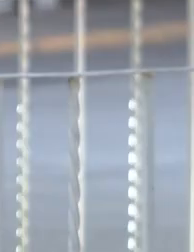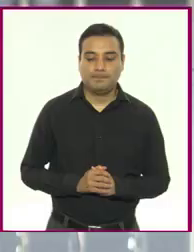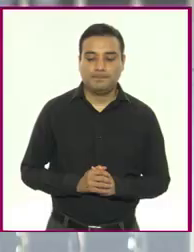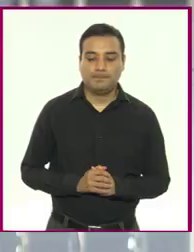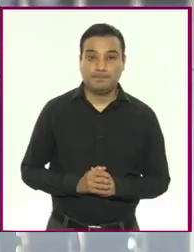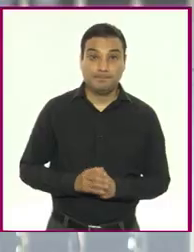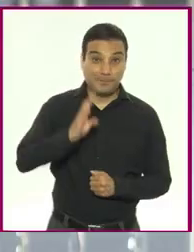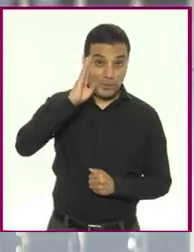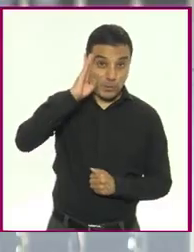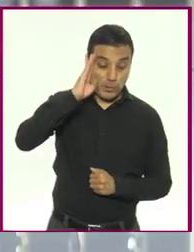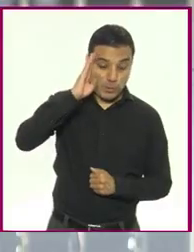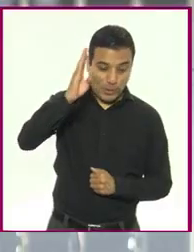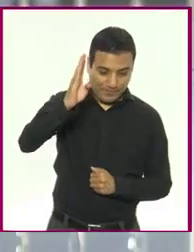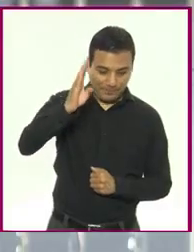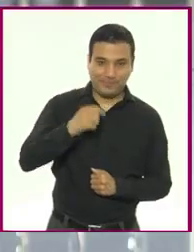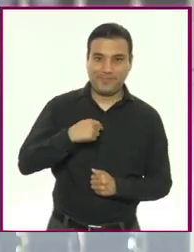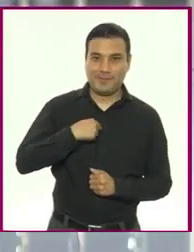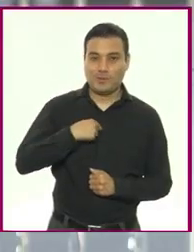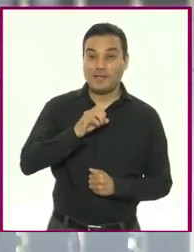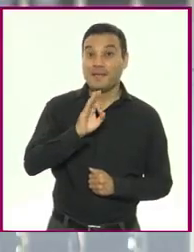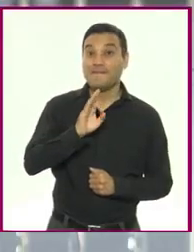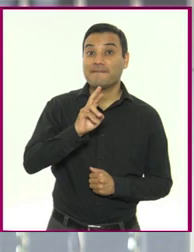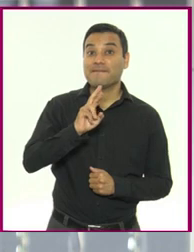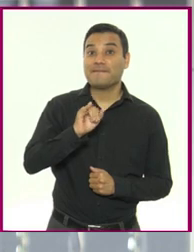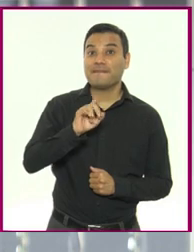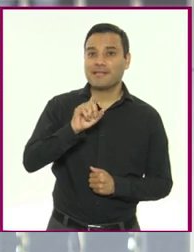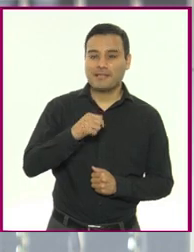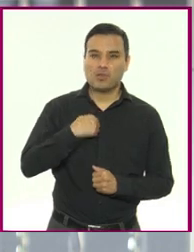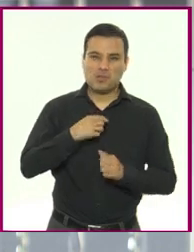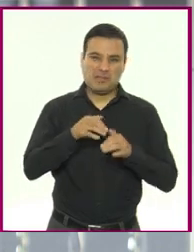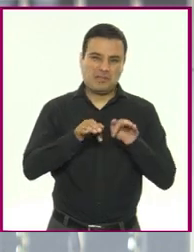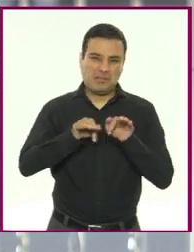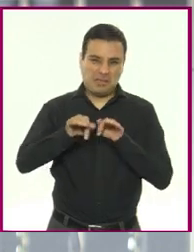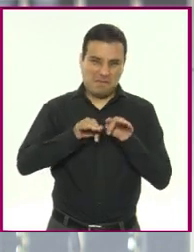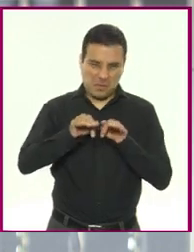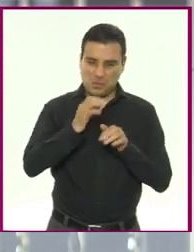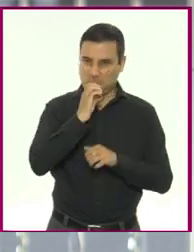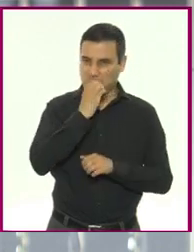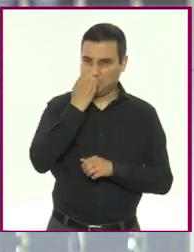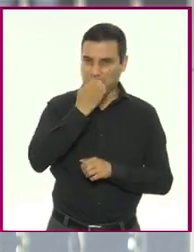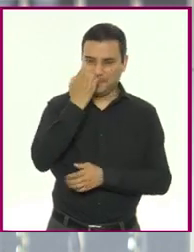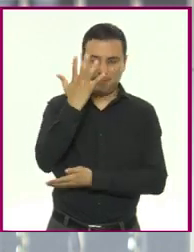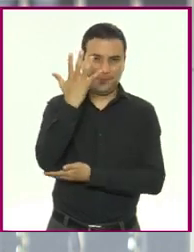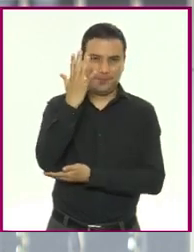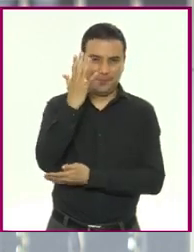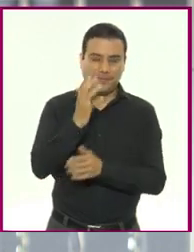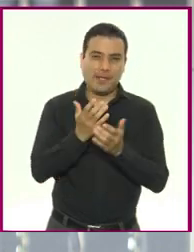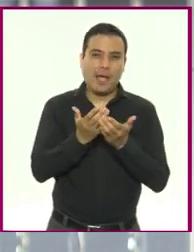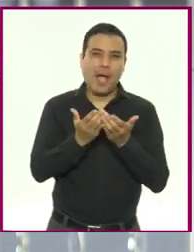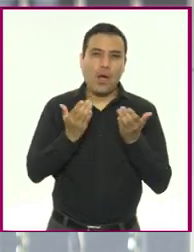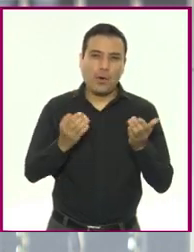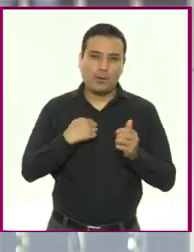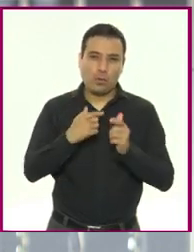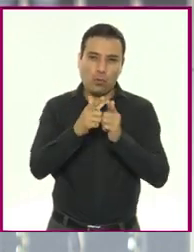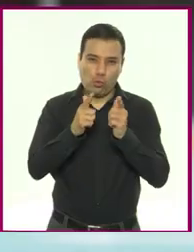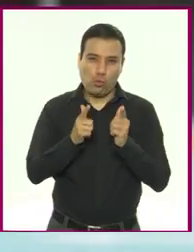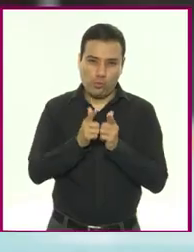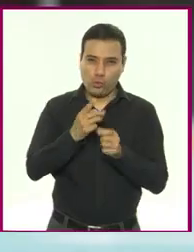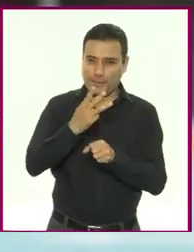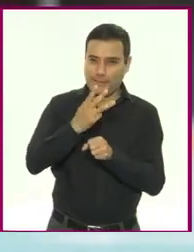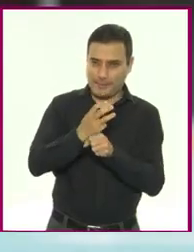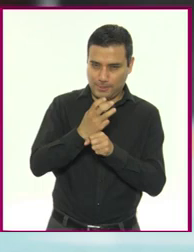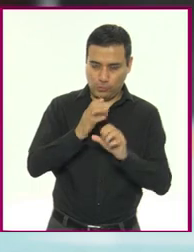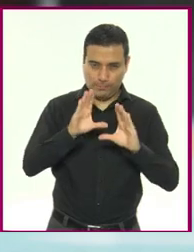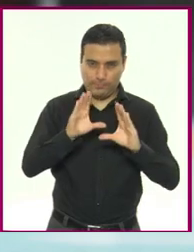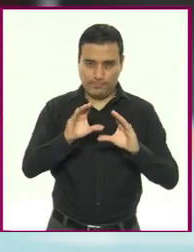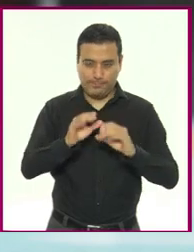Hola Mi nombre es fra Elena Rodríguez trujeque trabajo en el jardín de niños calic tepet y actualmente imparto el grado de tercero